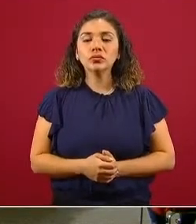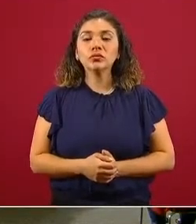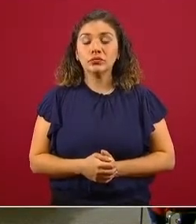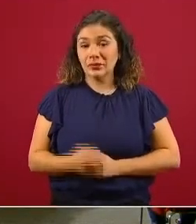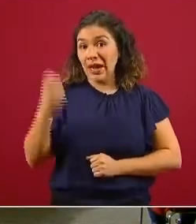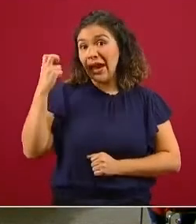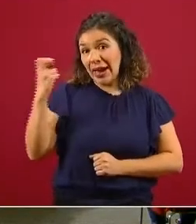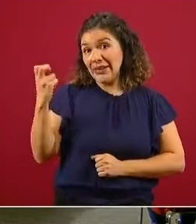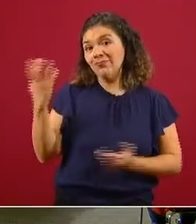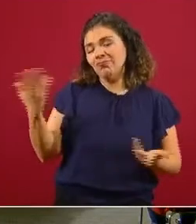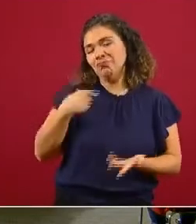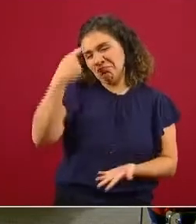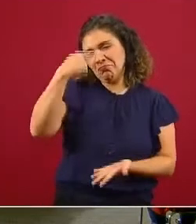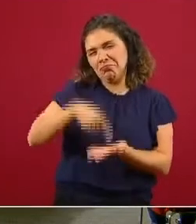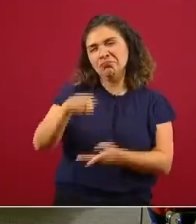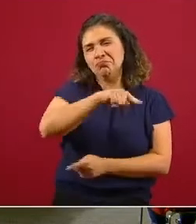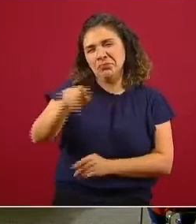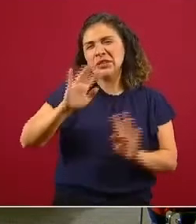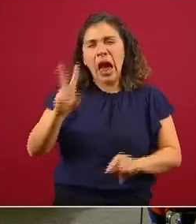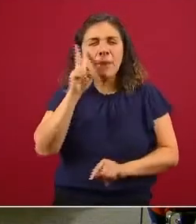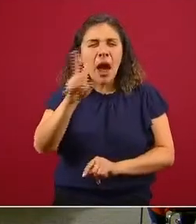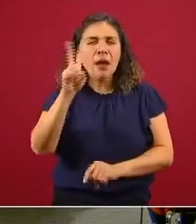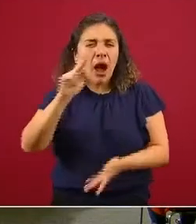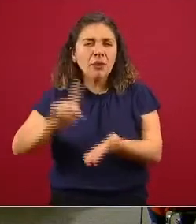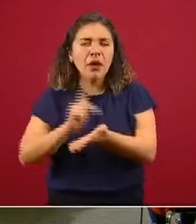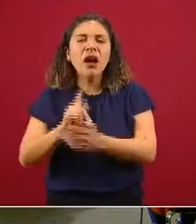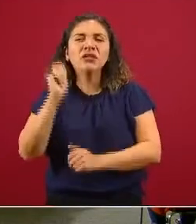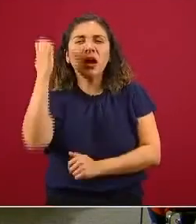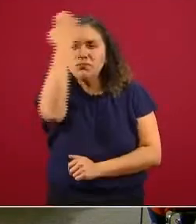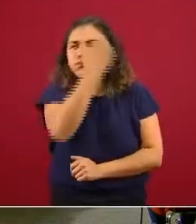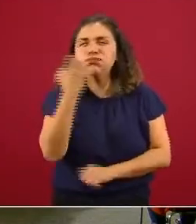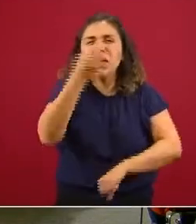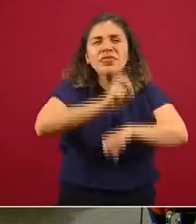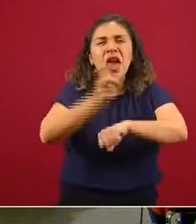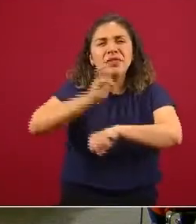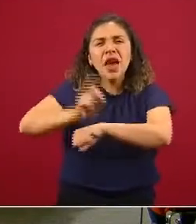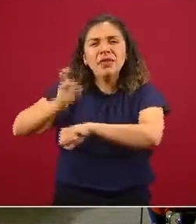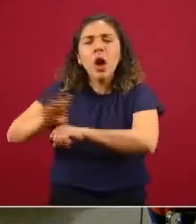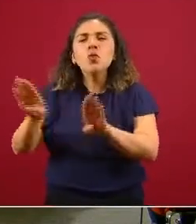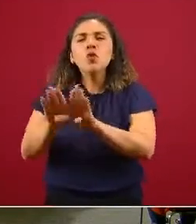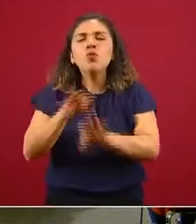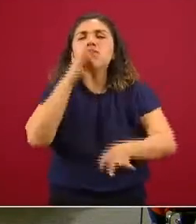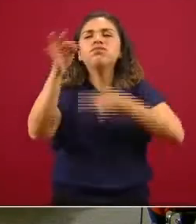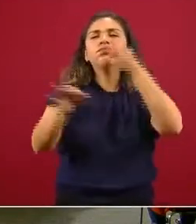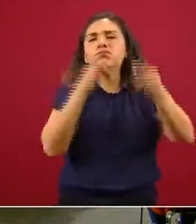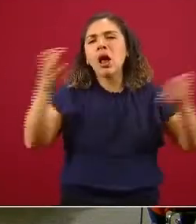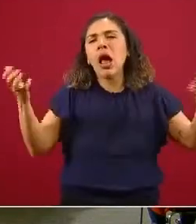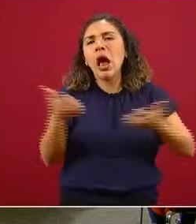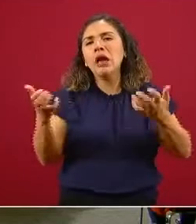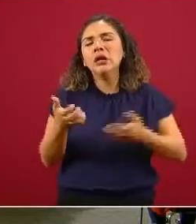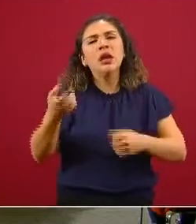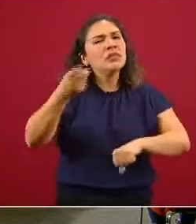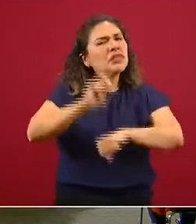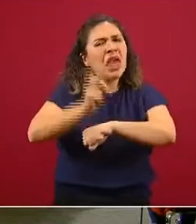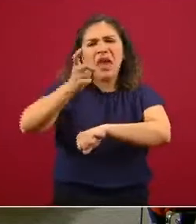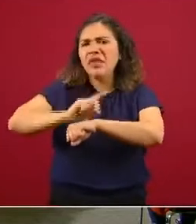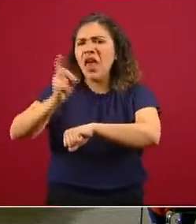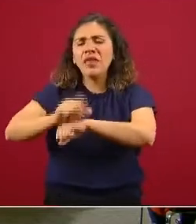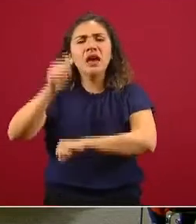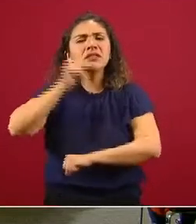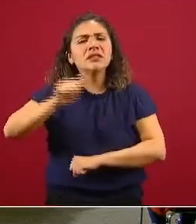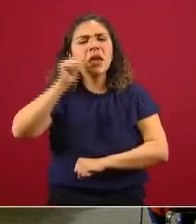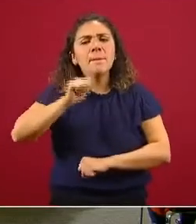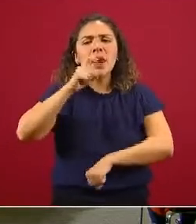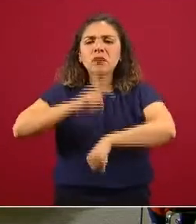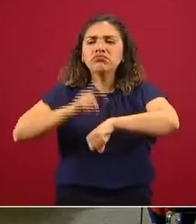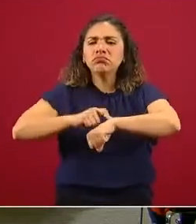Y esto creo que ustedes lo han visto, es el monitoreo diario, es el comunicado que hacemos todos los días después